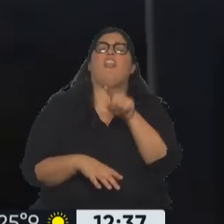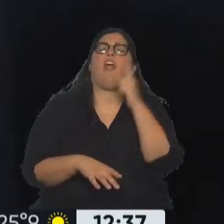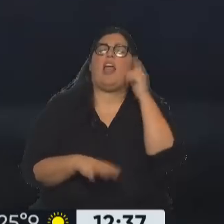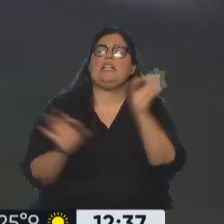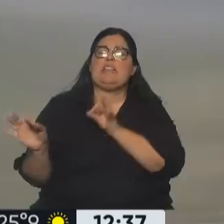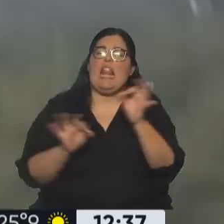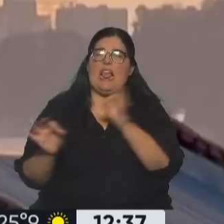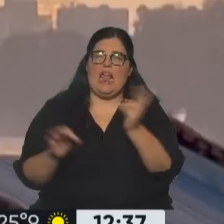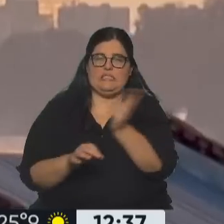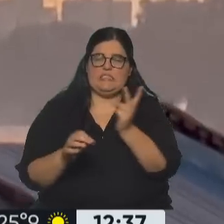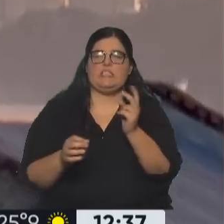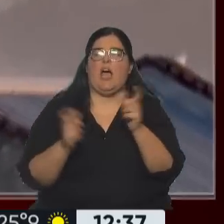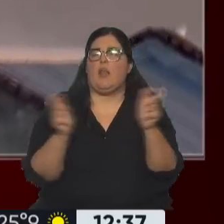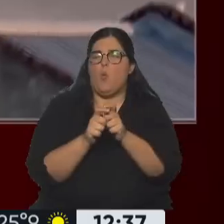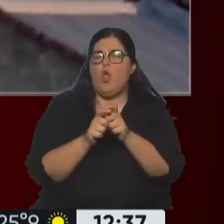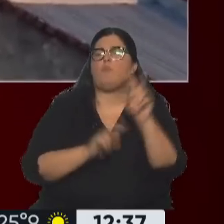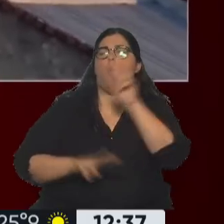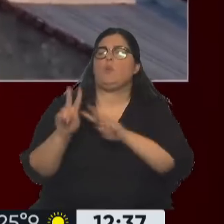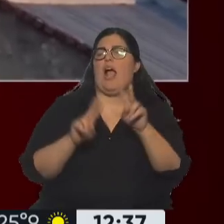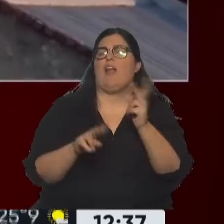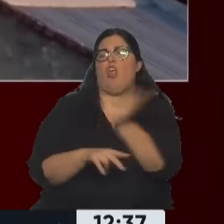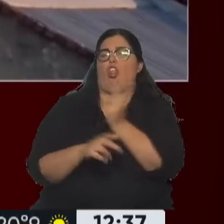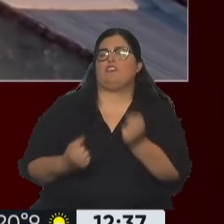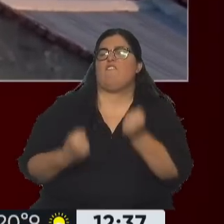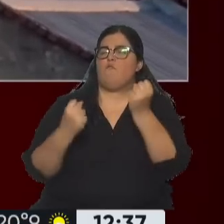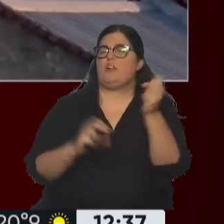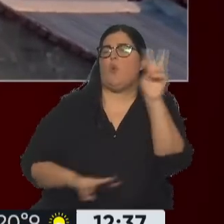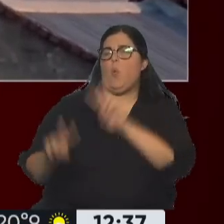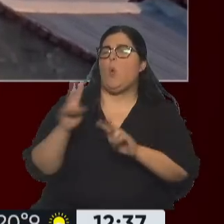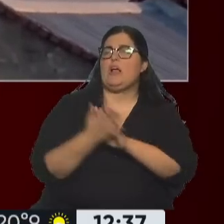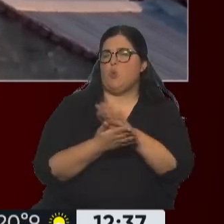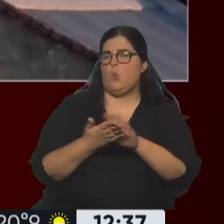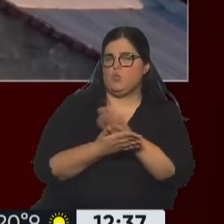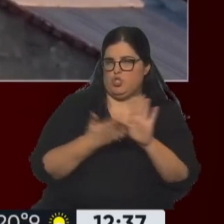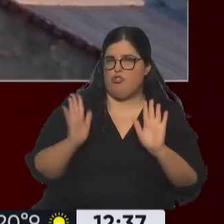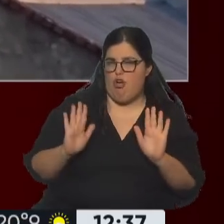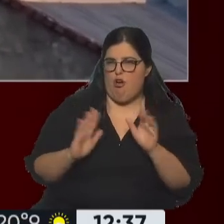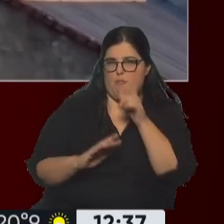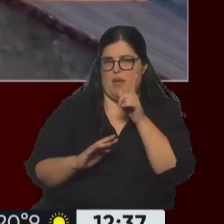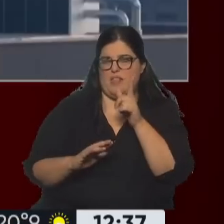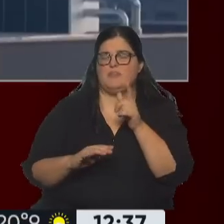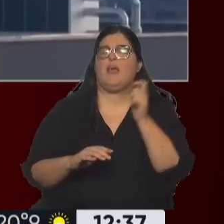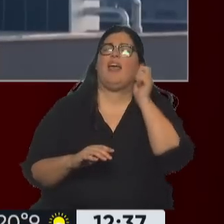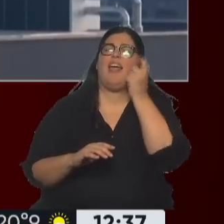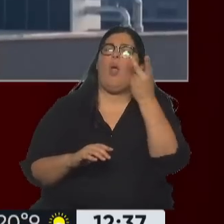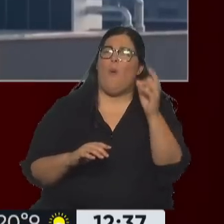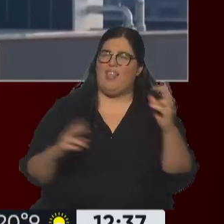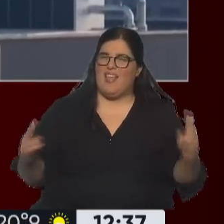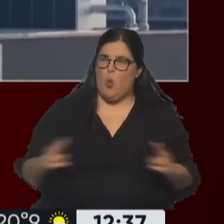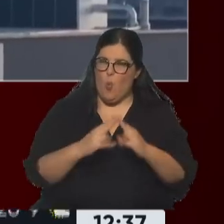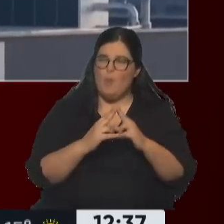cancilleres. Evidentemente hay un esfuerzo para tratar de encontrar una salida. Yo creo que la reunión del G20 también